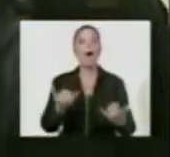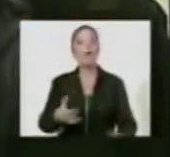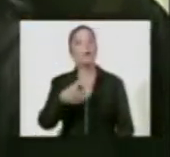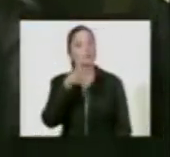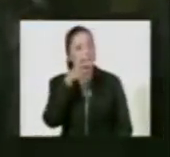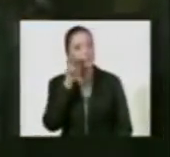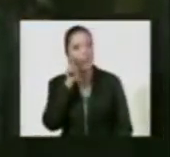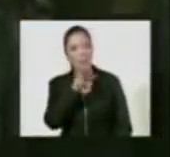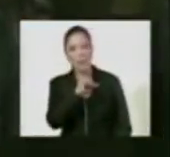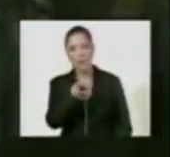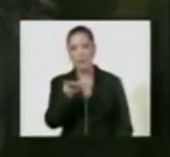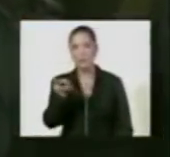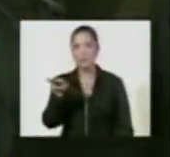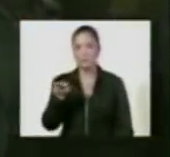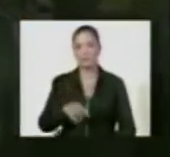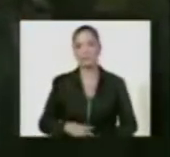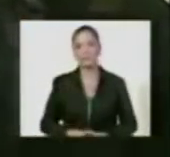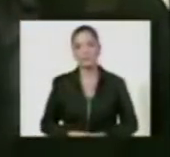el